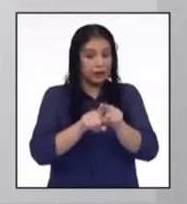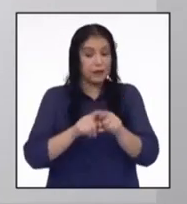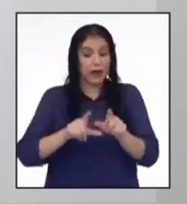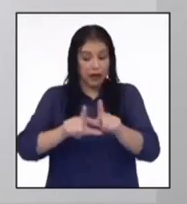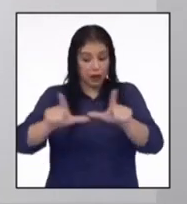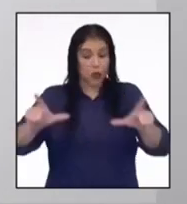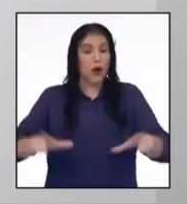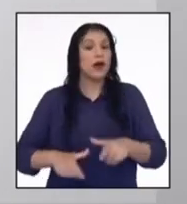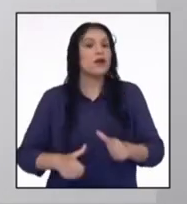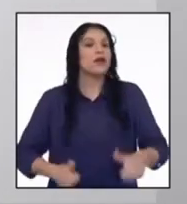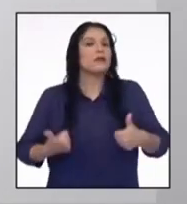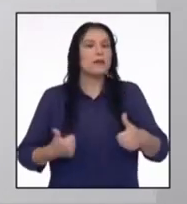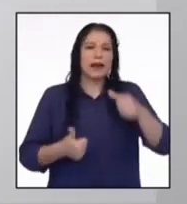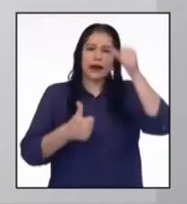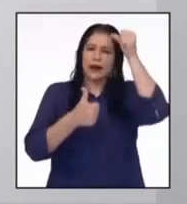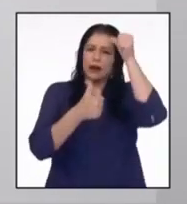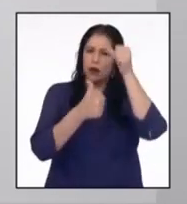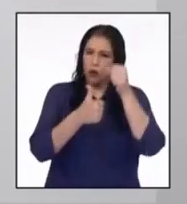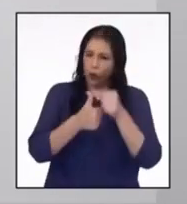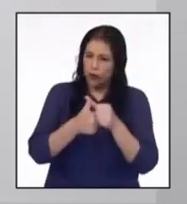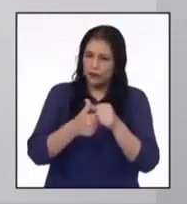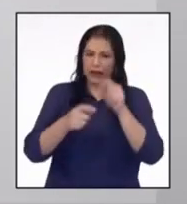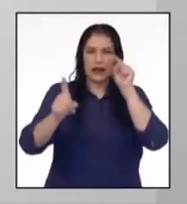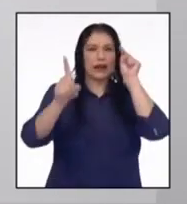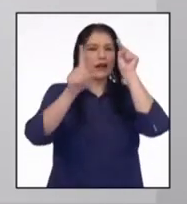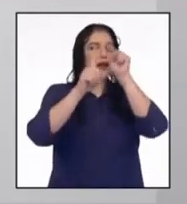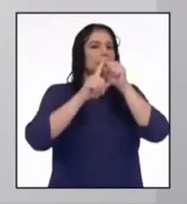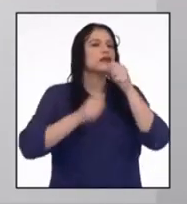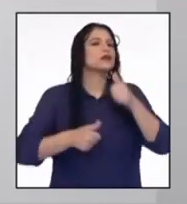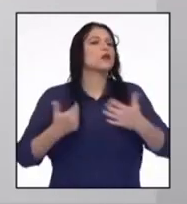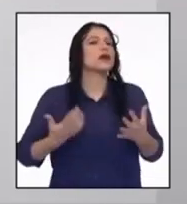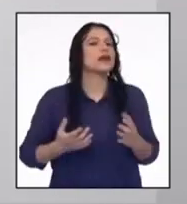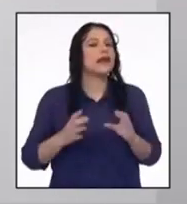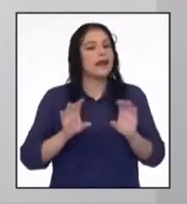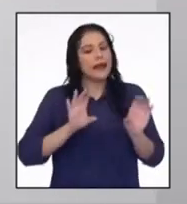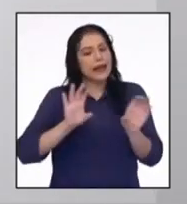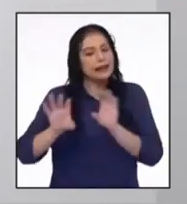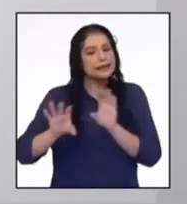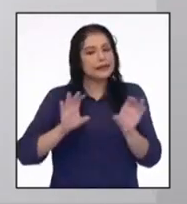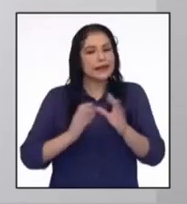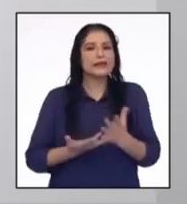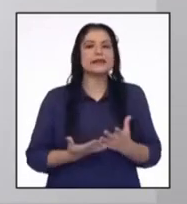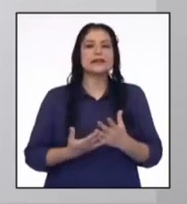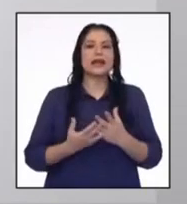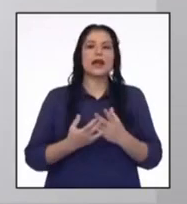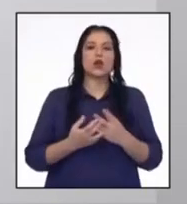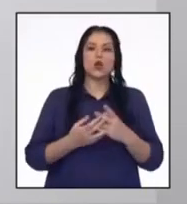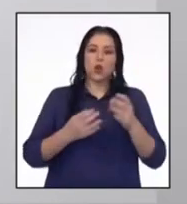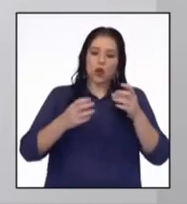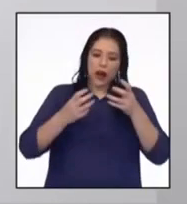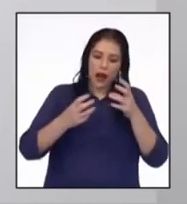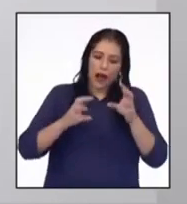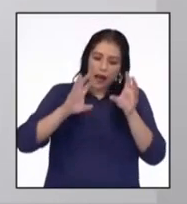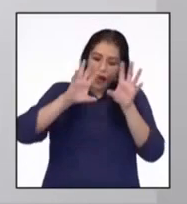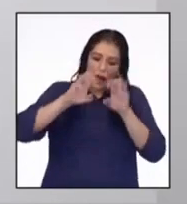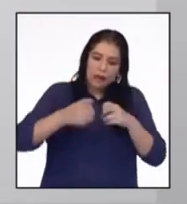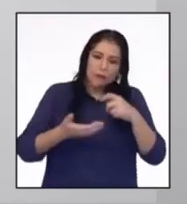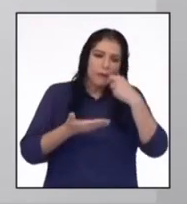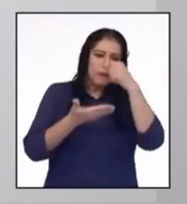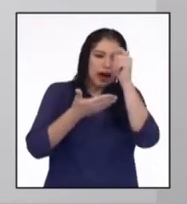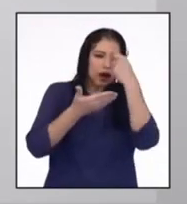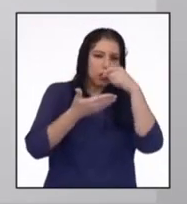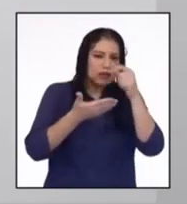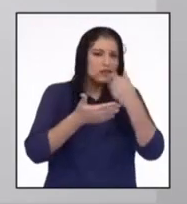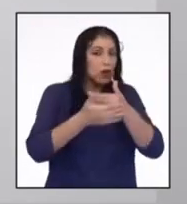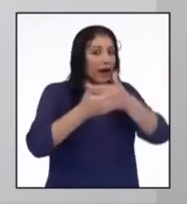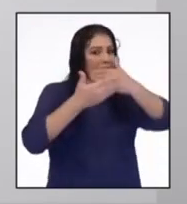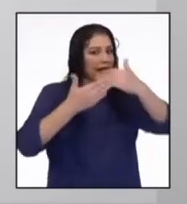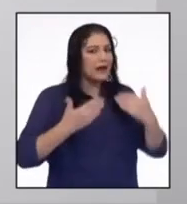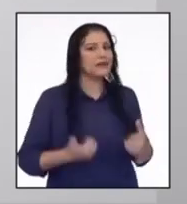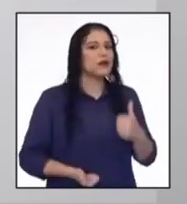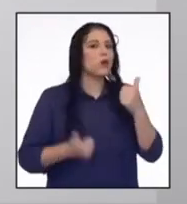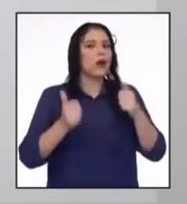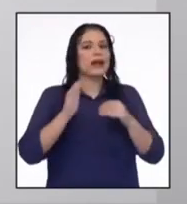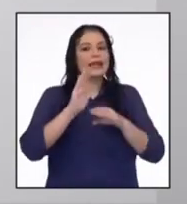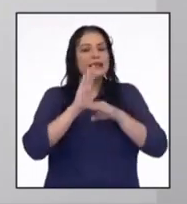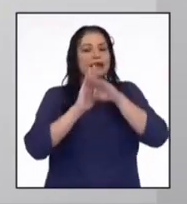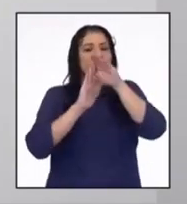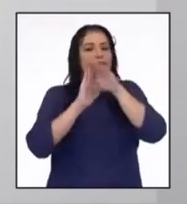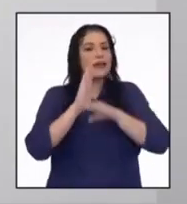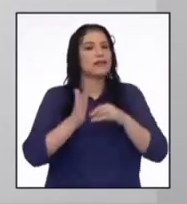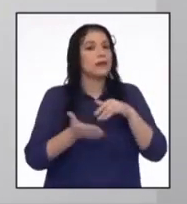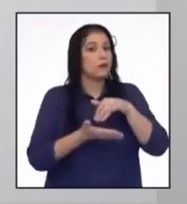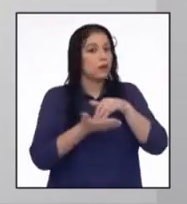localidad, recuerden que el reto es elaborar un diagnóstico preliminar sobre los niveles